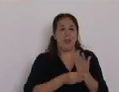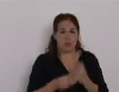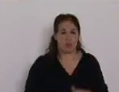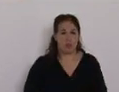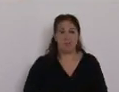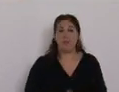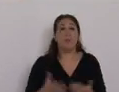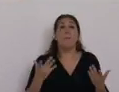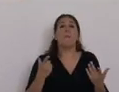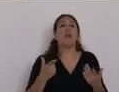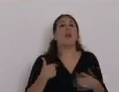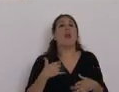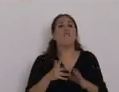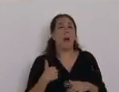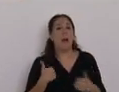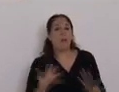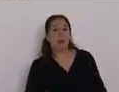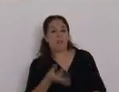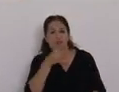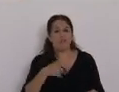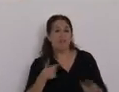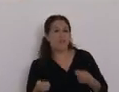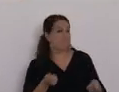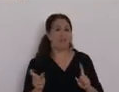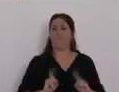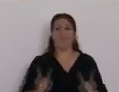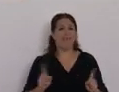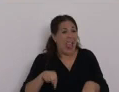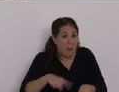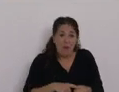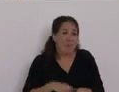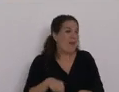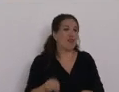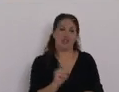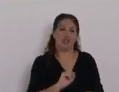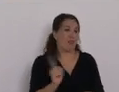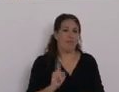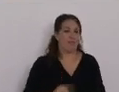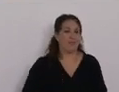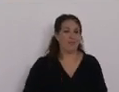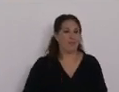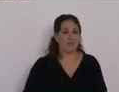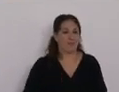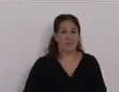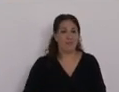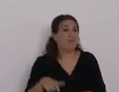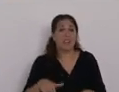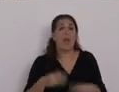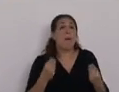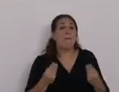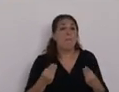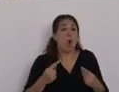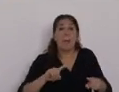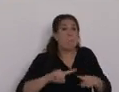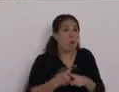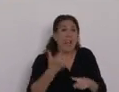Porque no se puede especular. Porque no es un momento para especular. Porque ante tamaño fracaso de la dirigencia